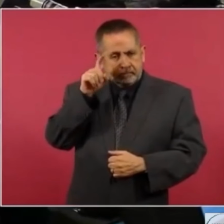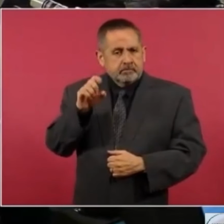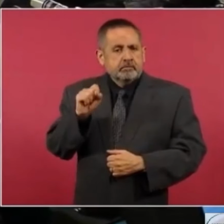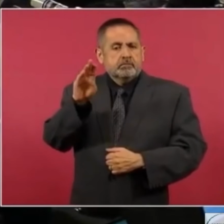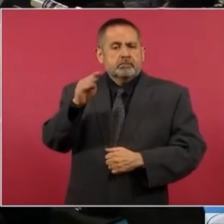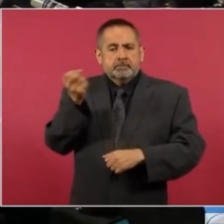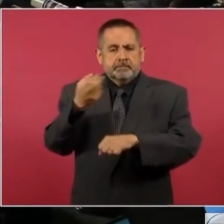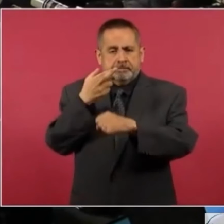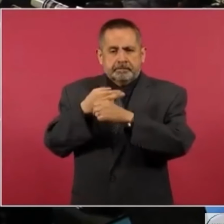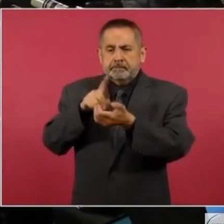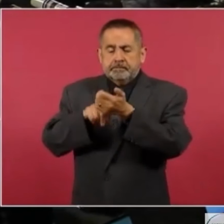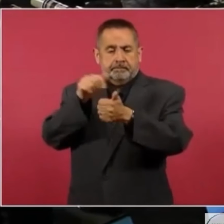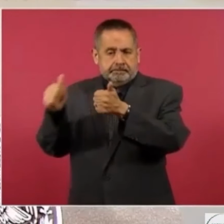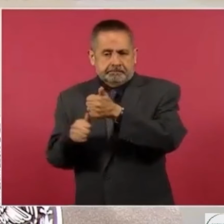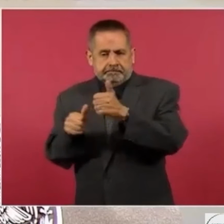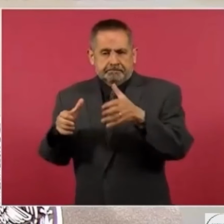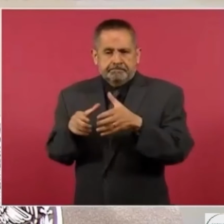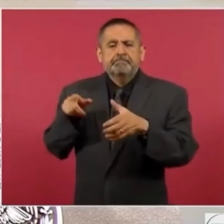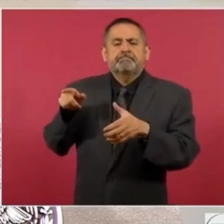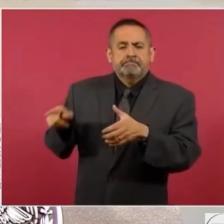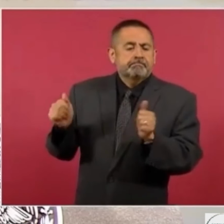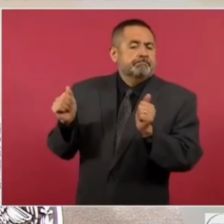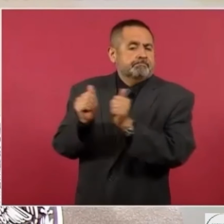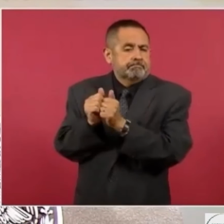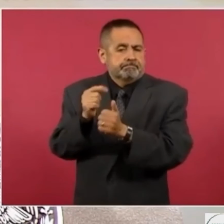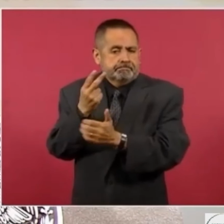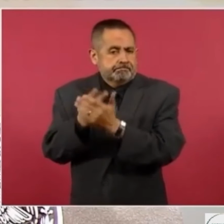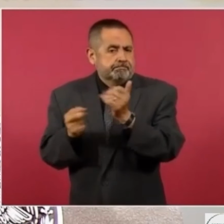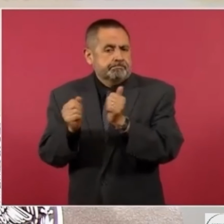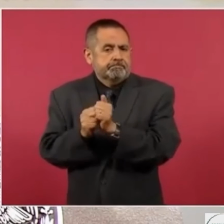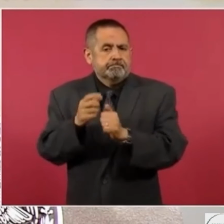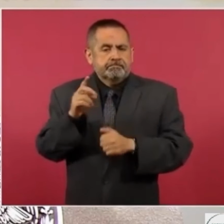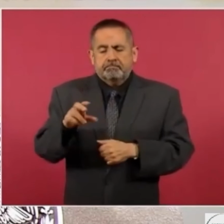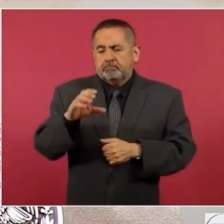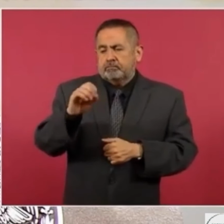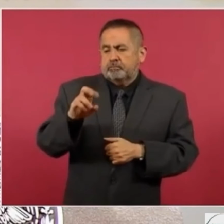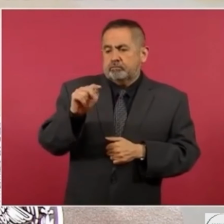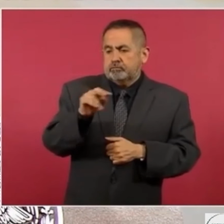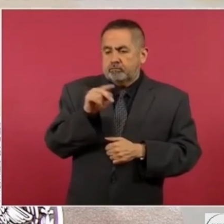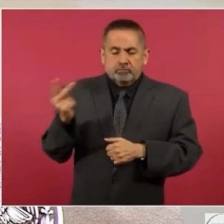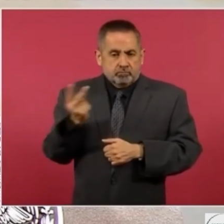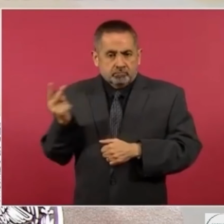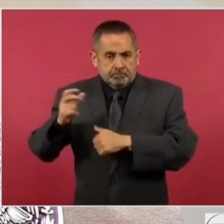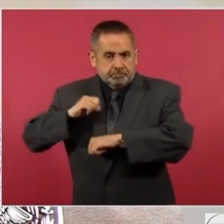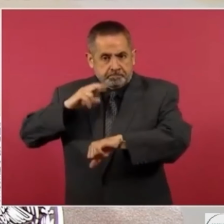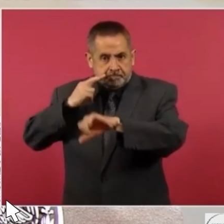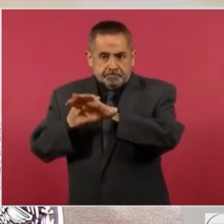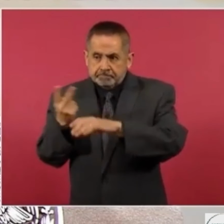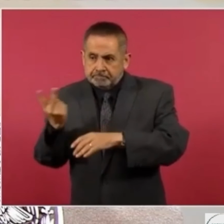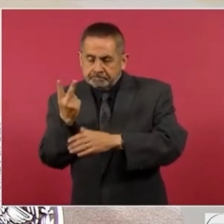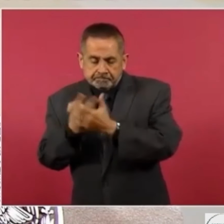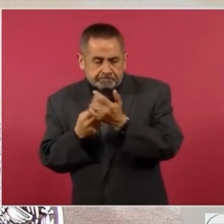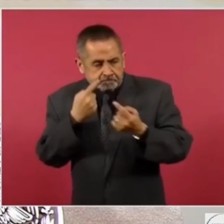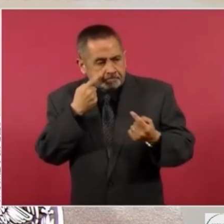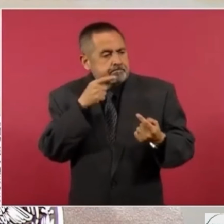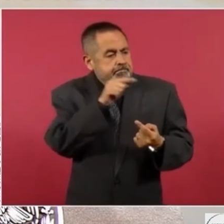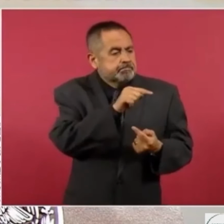ubicada esta dirección y que desde luego junto con el doctor Cortés son los que le dan seguimiento y que ha